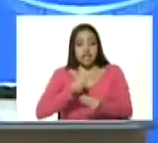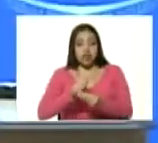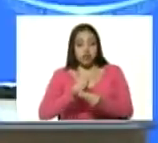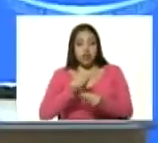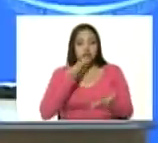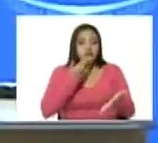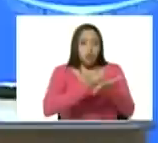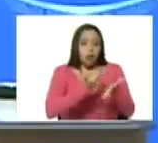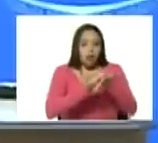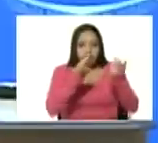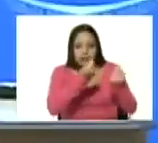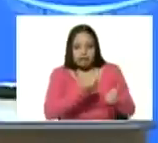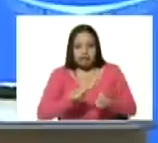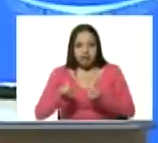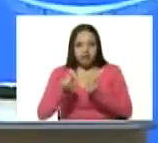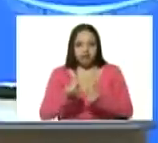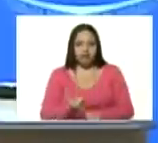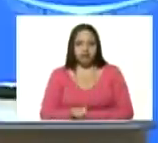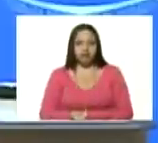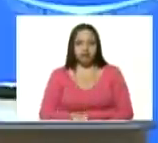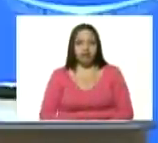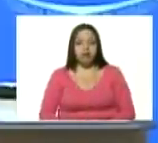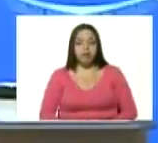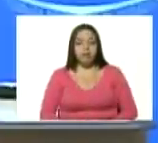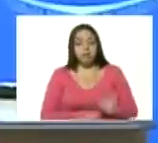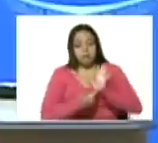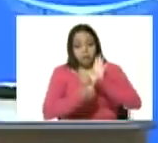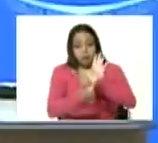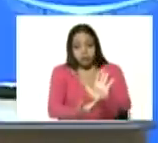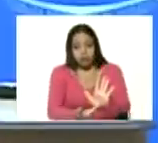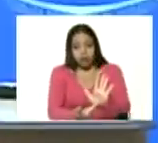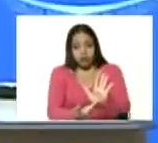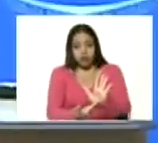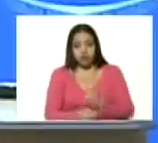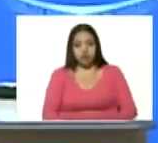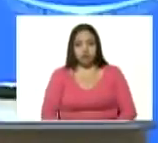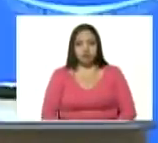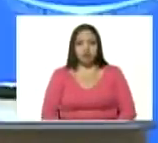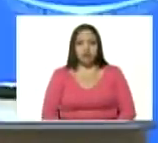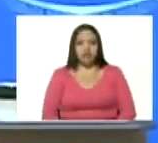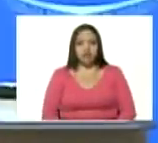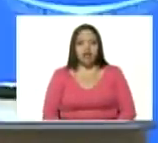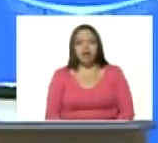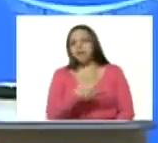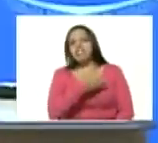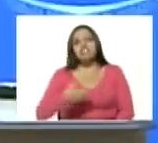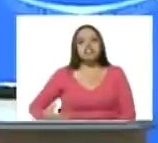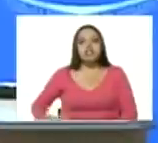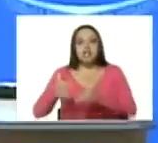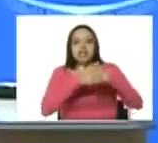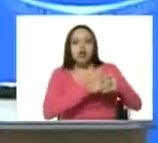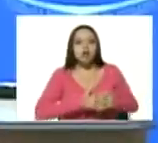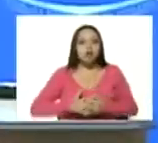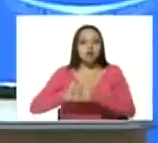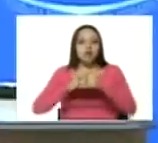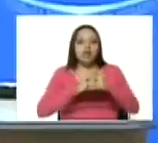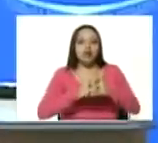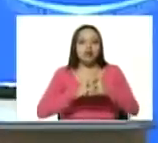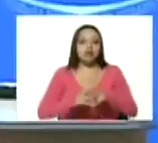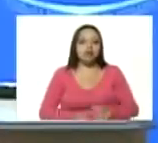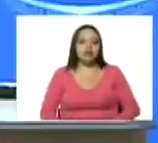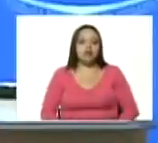presupuesto para presentárselo a la administración de Joe Biden, para presentárselo a la